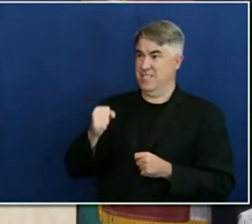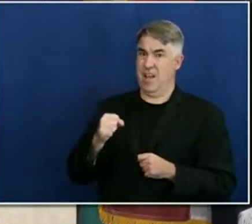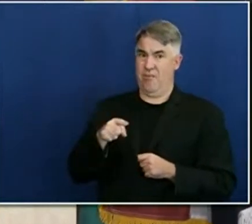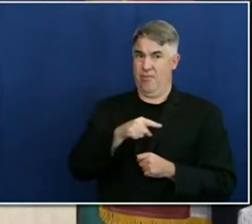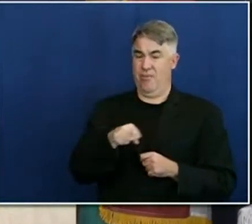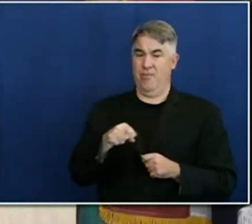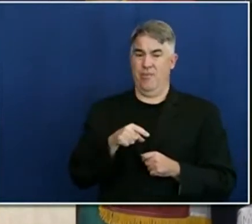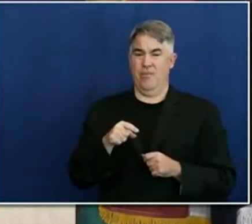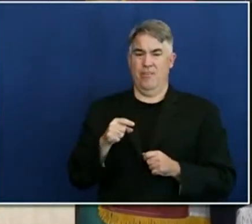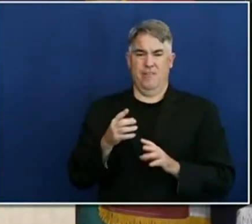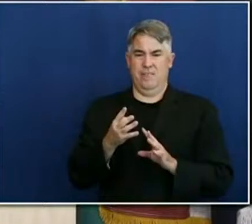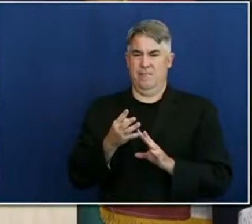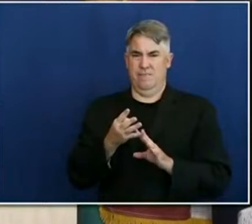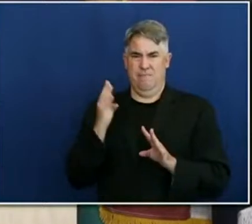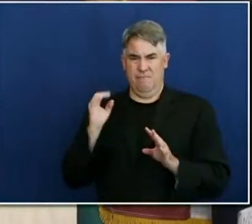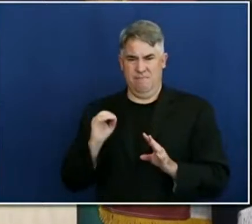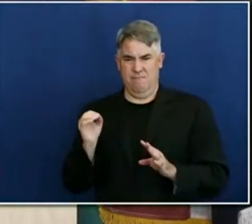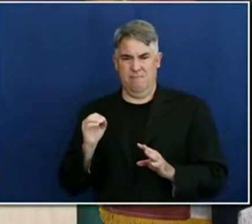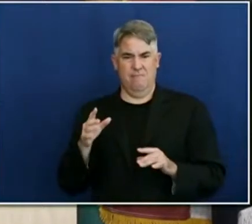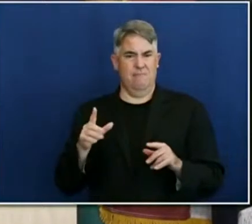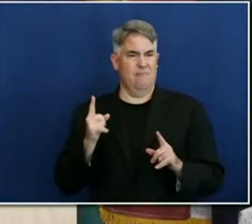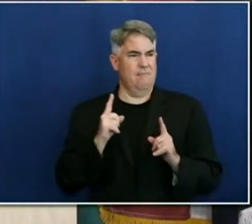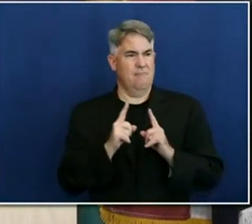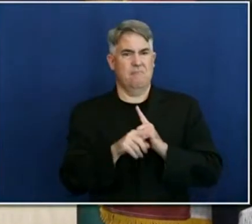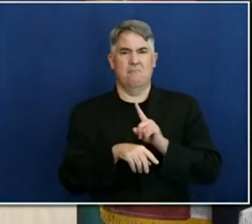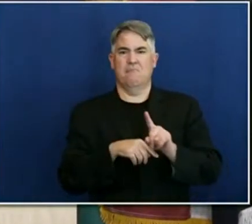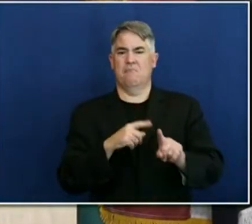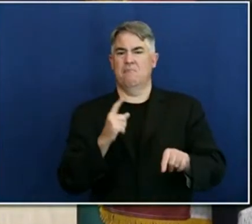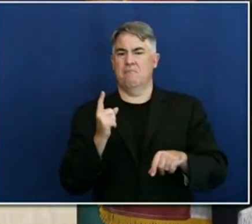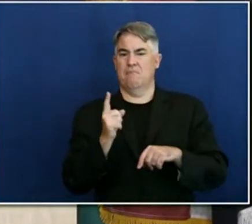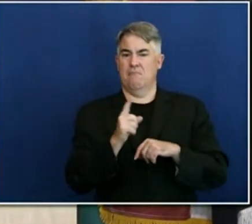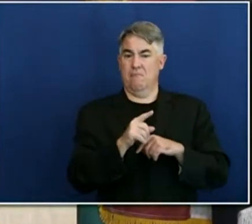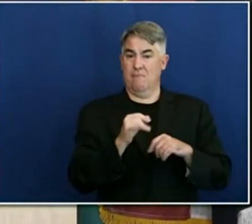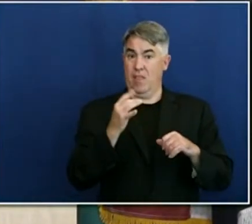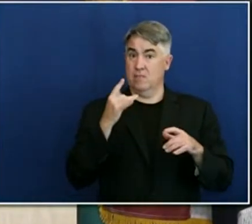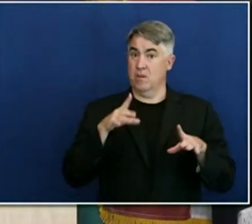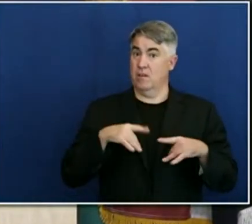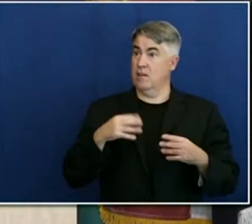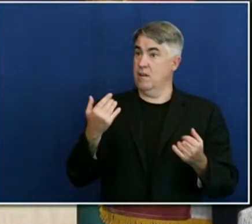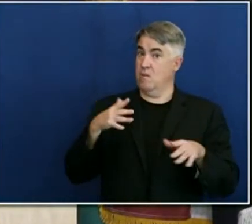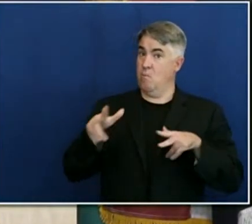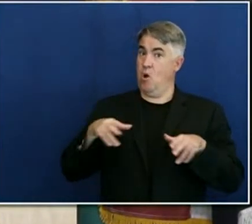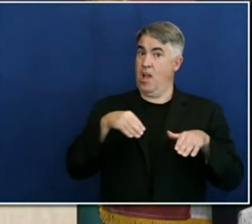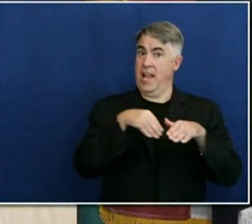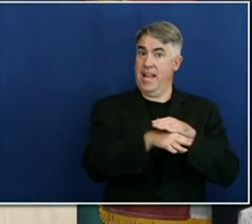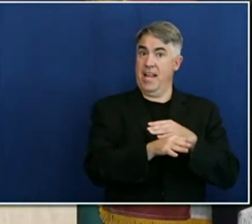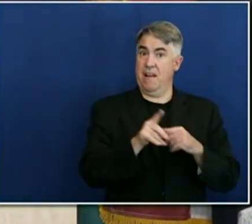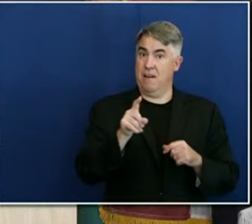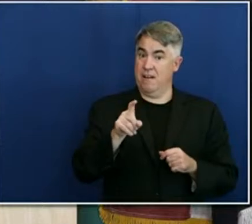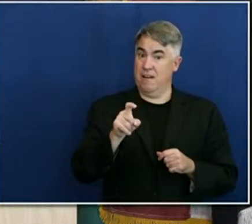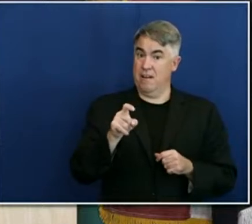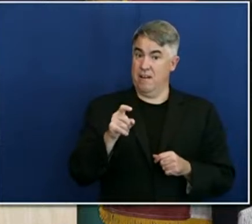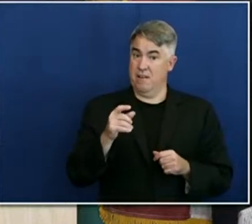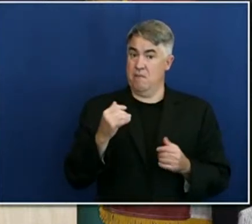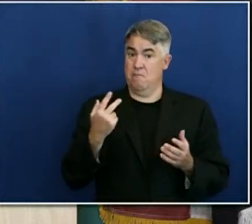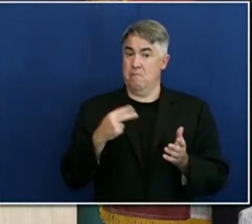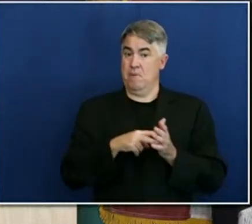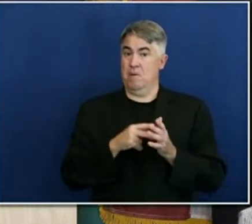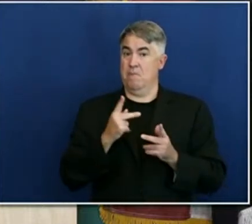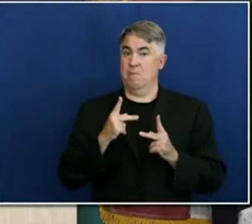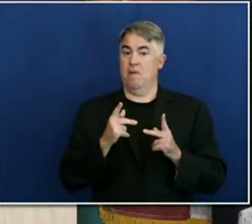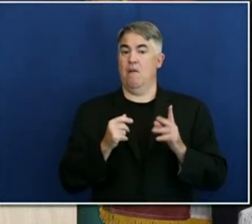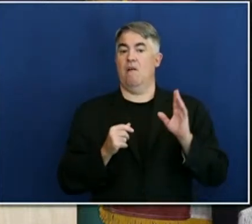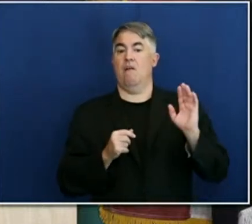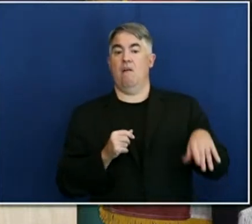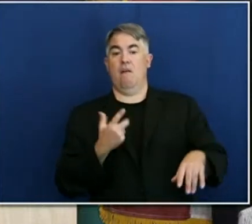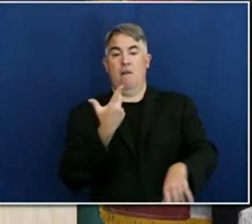Was this one of the reasons the county is accepting walk-ins now? Does there seem to be less interest now that we have more sites and more vaccines? And